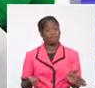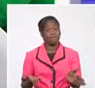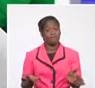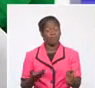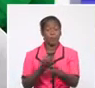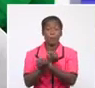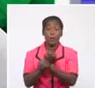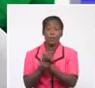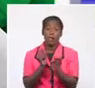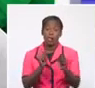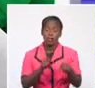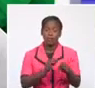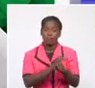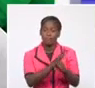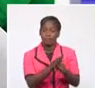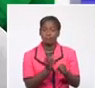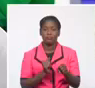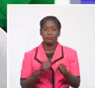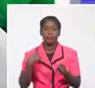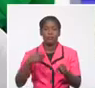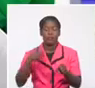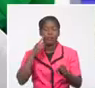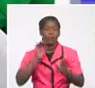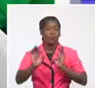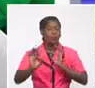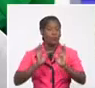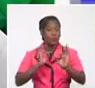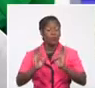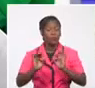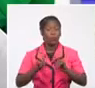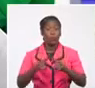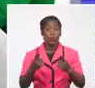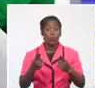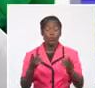contrarrestar el incremento de casos que va